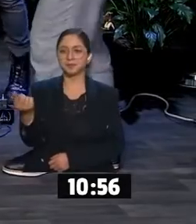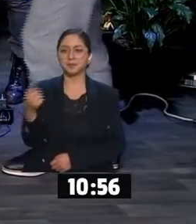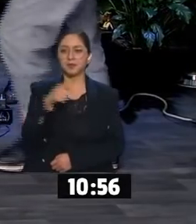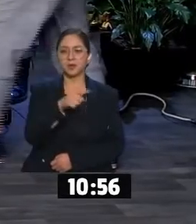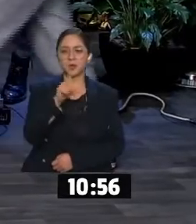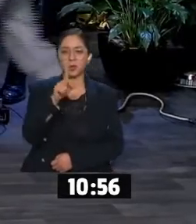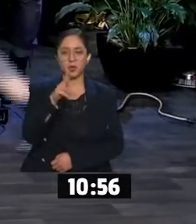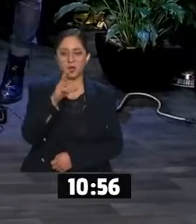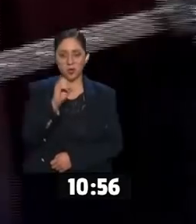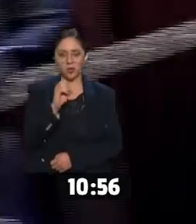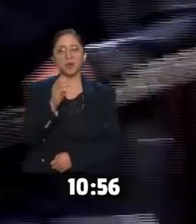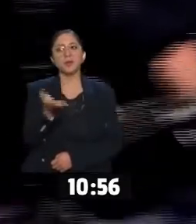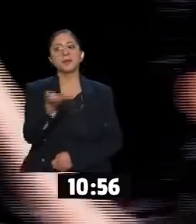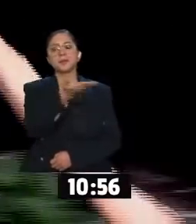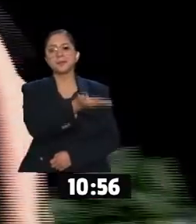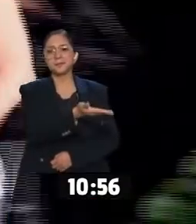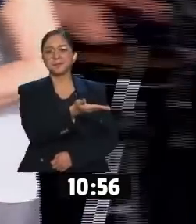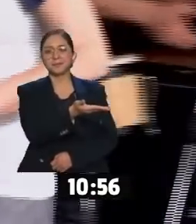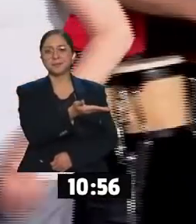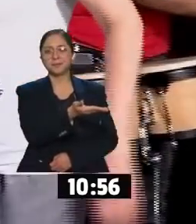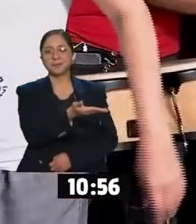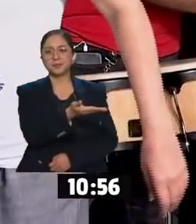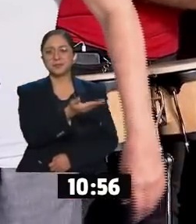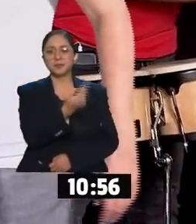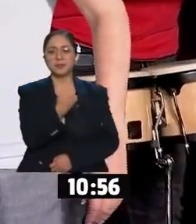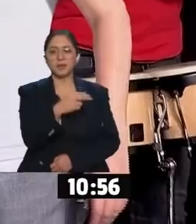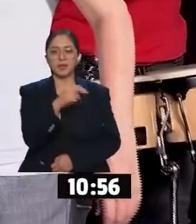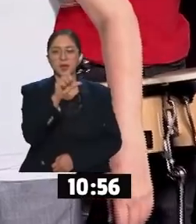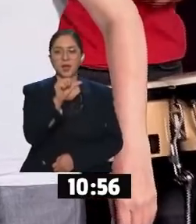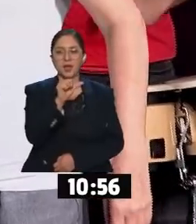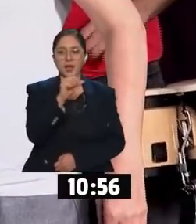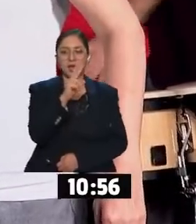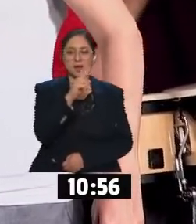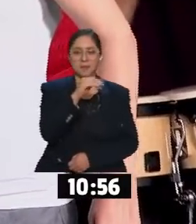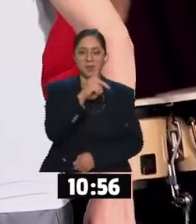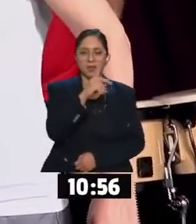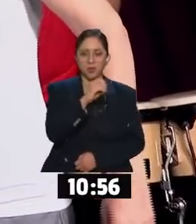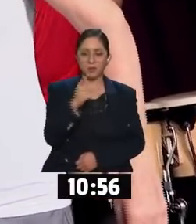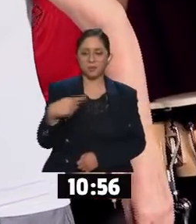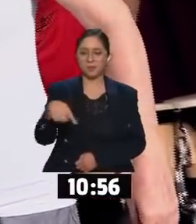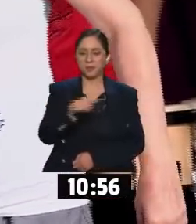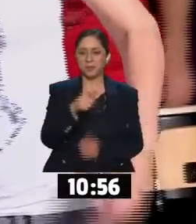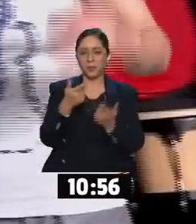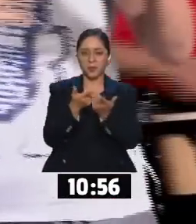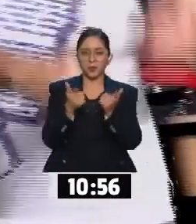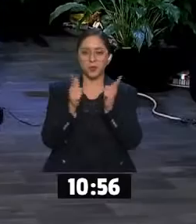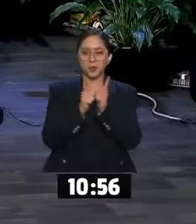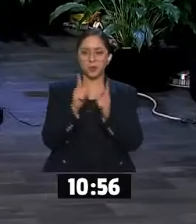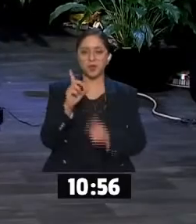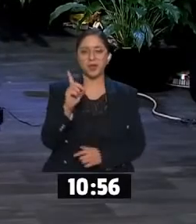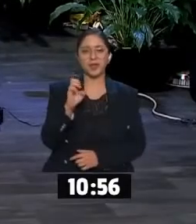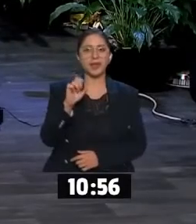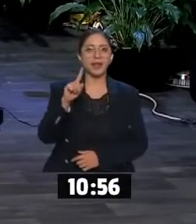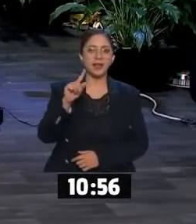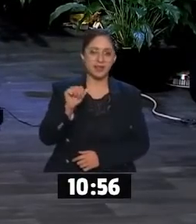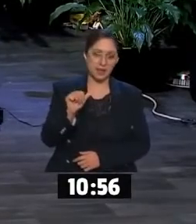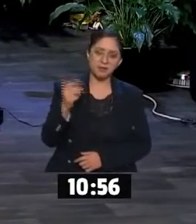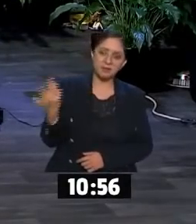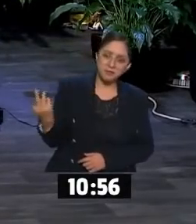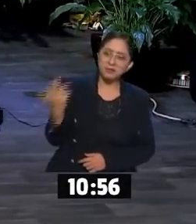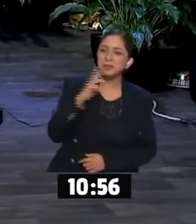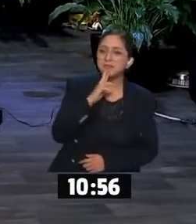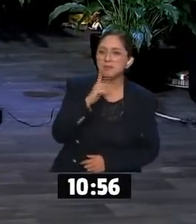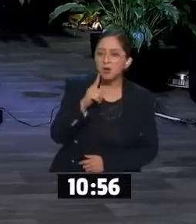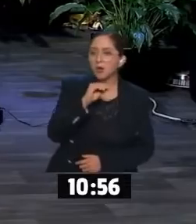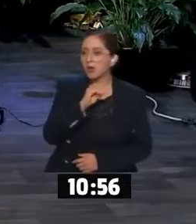¿cómo están? Y el maestro. Hola, ¿cómo están? Yo soy Armando Steiner, somos Delta. A ver, por eso decíamos, ¿no quieren mejor otra